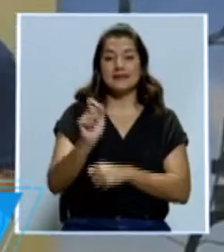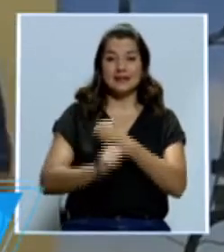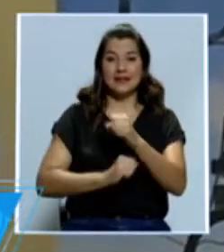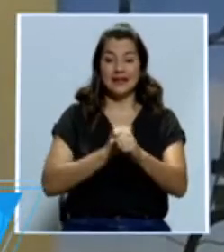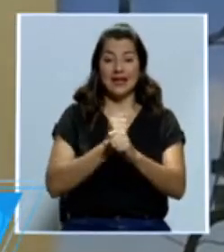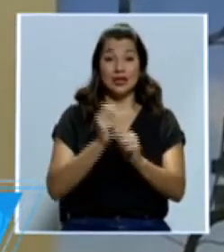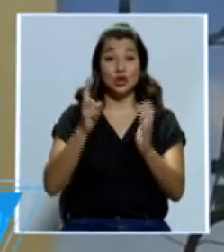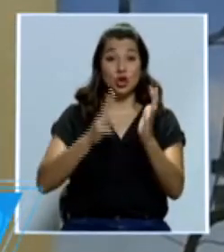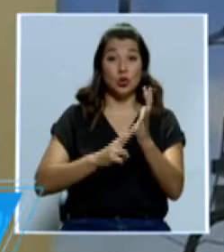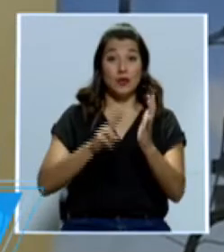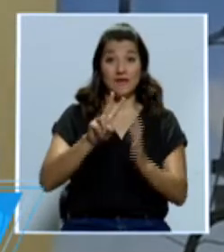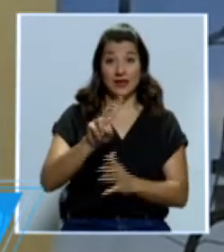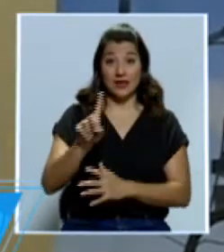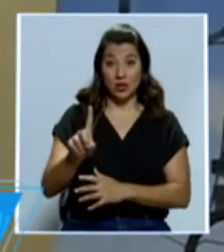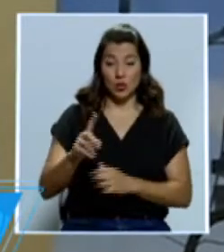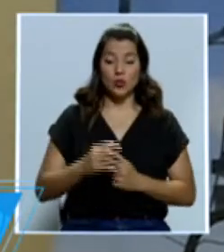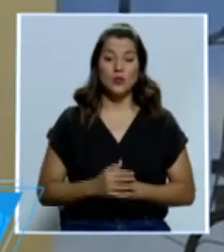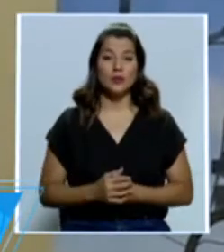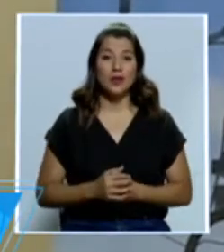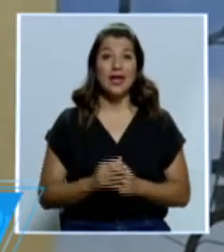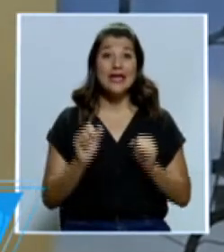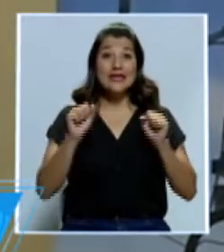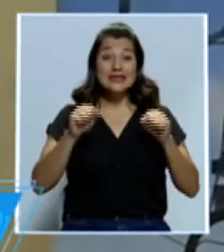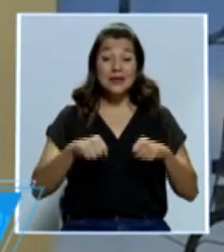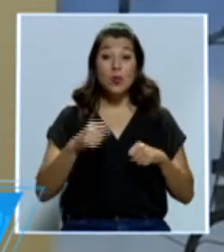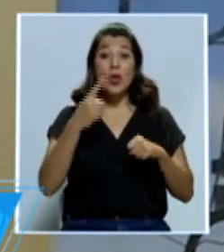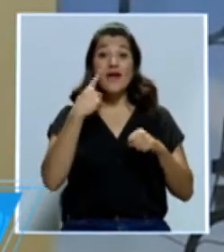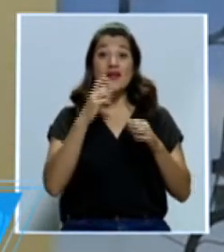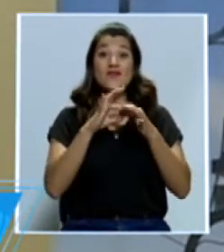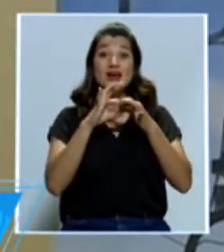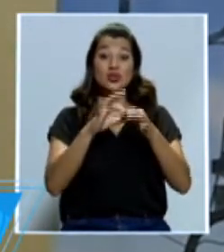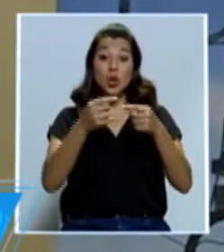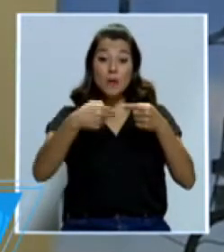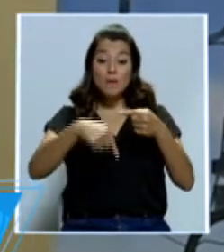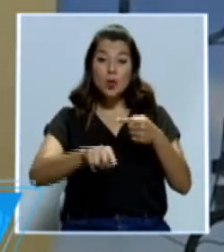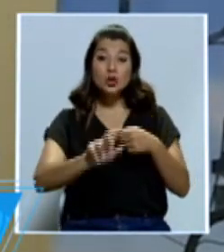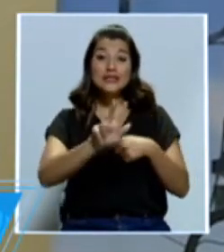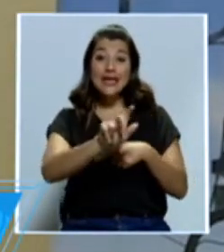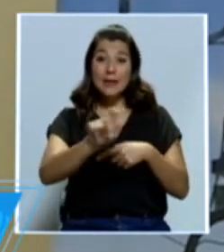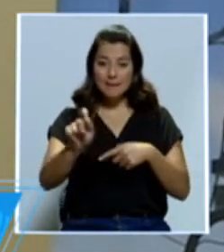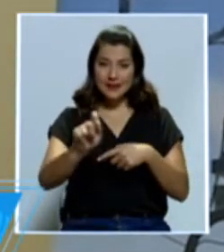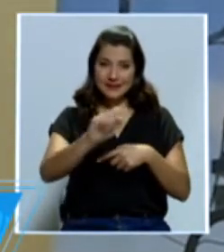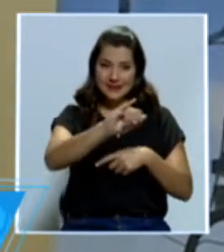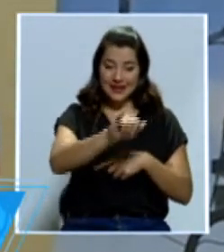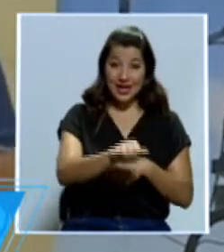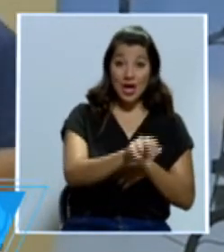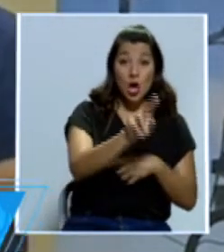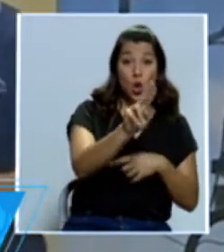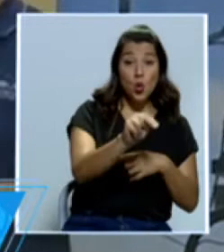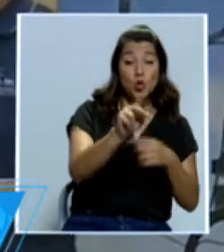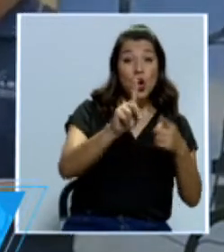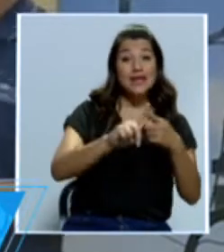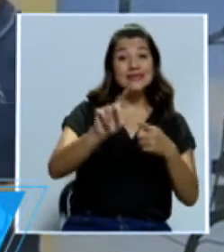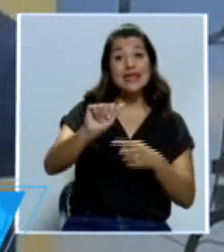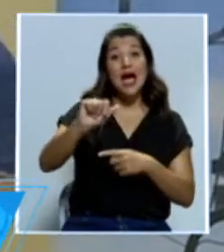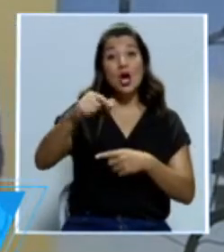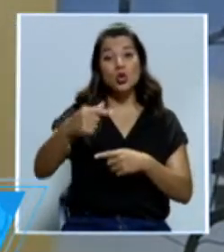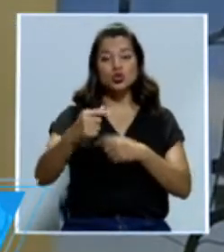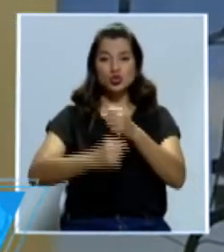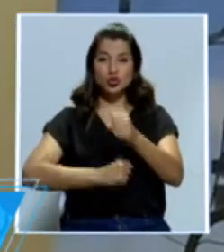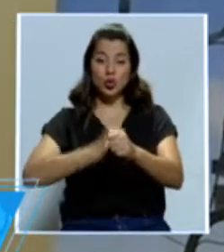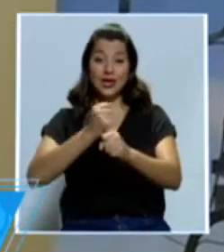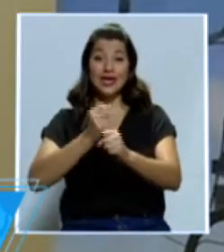Se nota en cuanto al siguiente trimestre, el trimestre que va de junio a agosto del año 2021, la